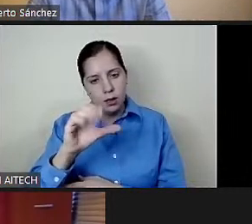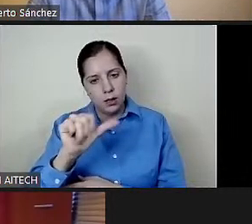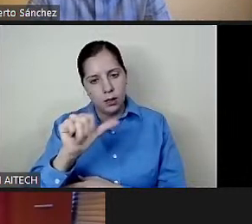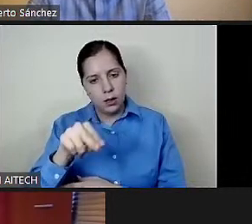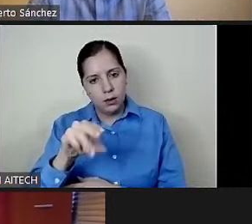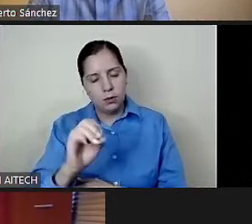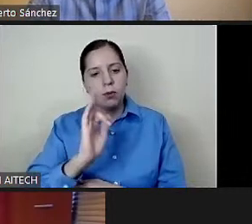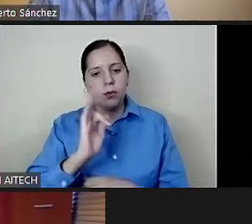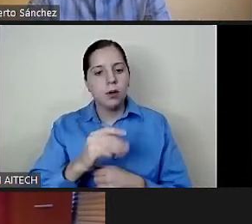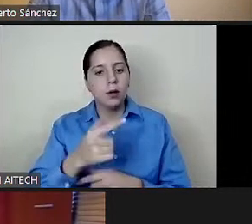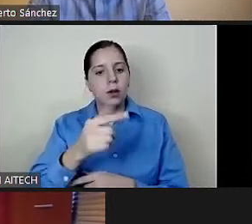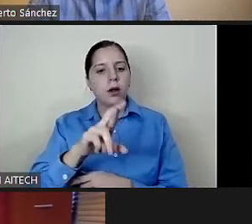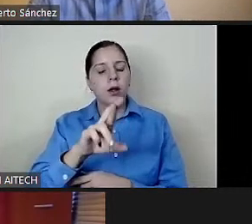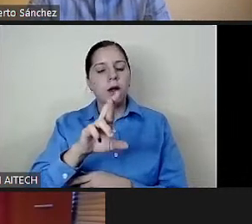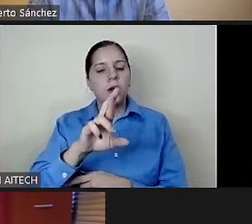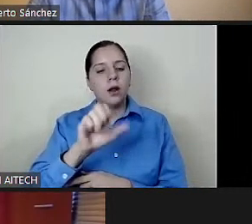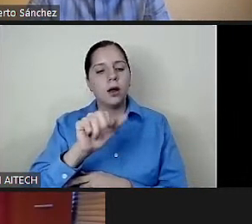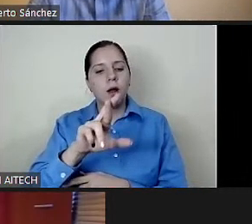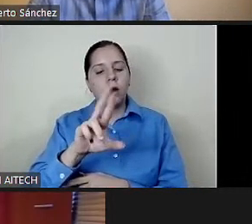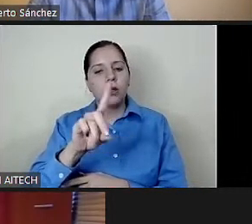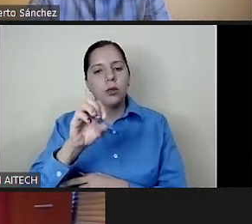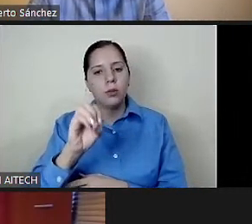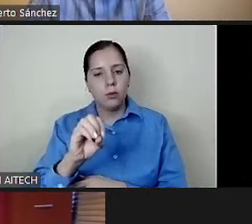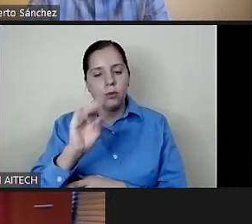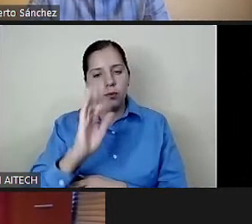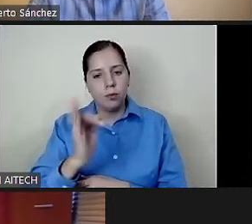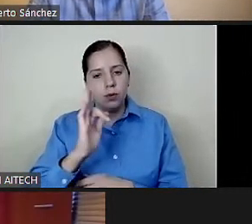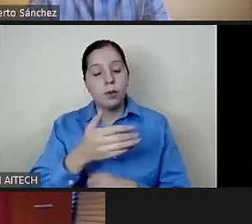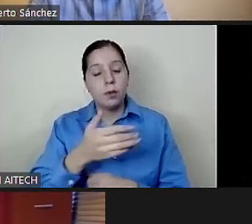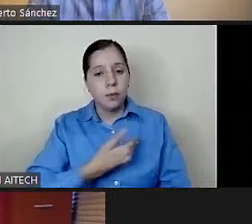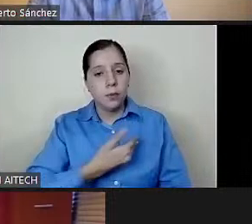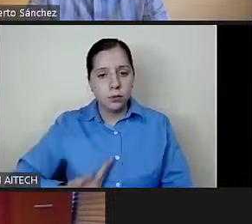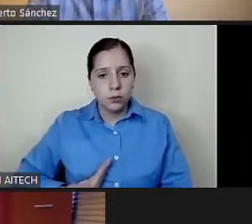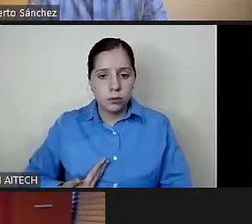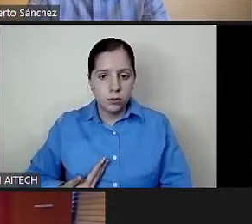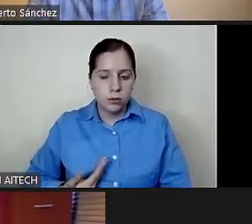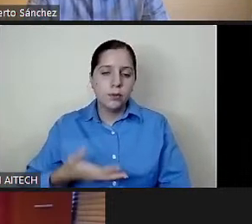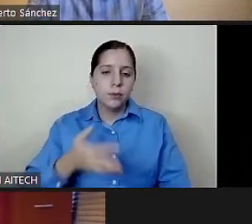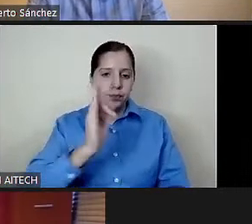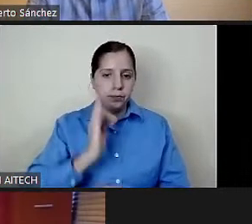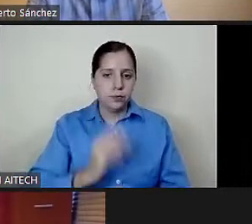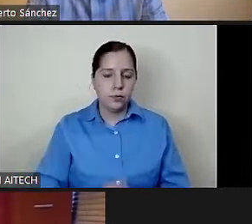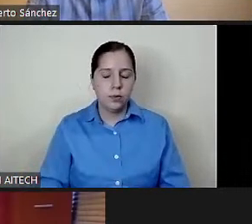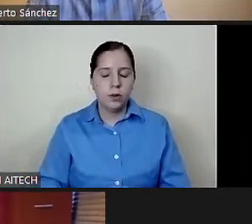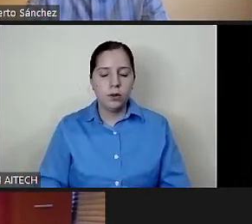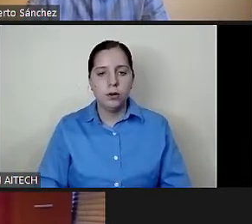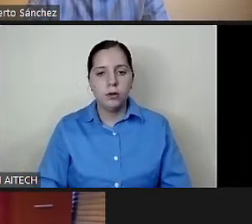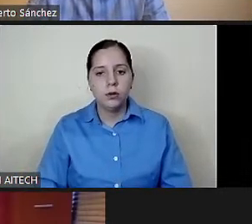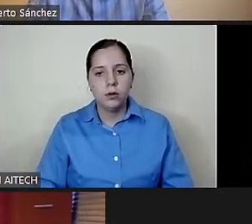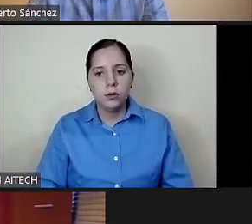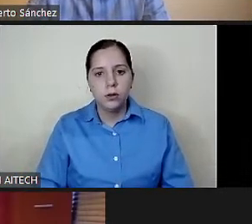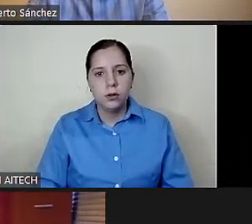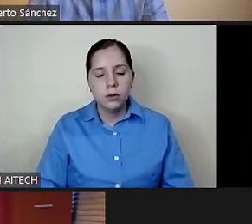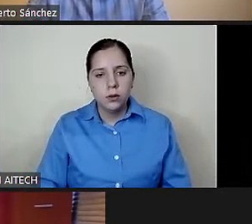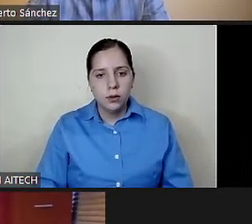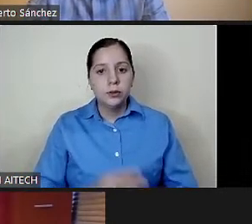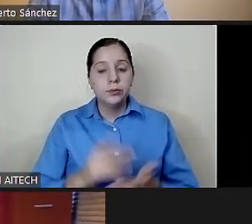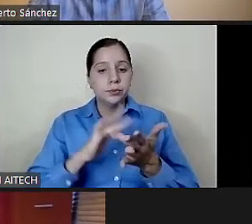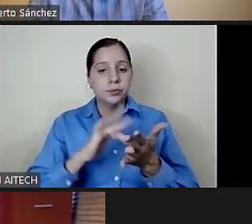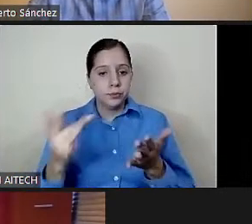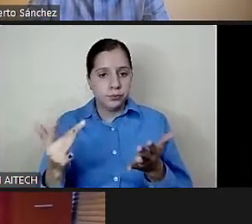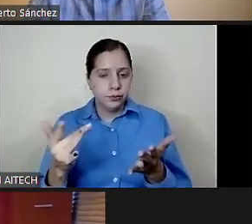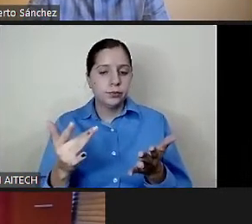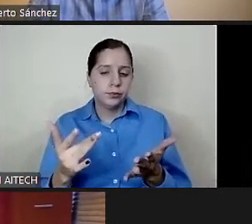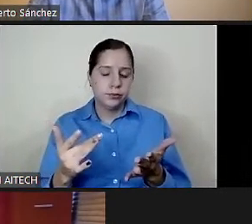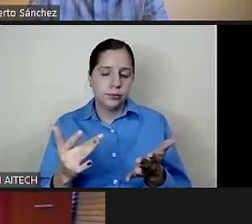Macías Rodríguez. A favor. Consejera Presidenta. A favor. Gracias. Se certifica que